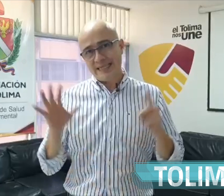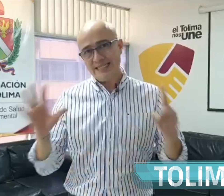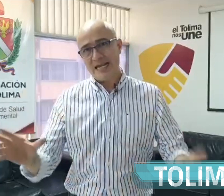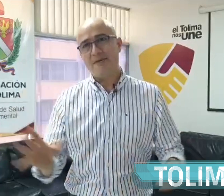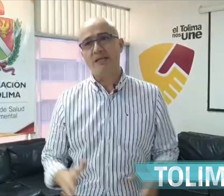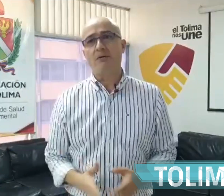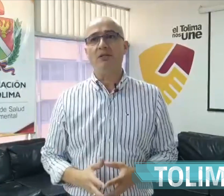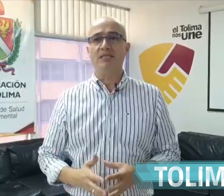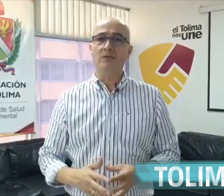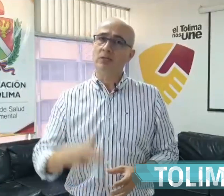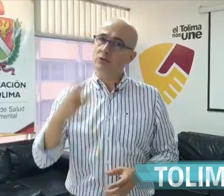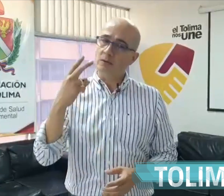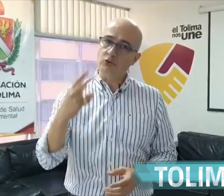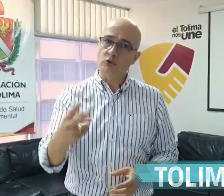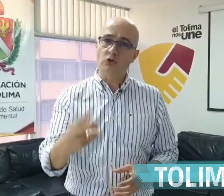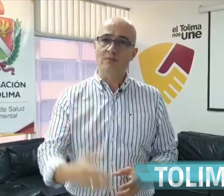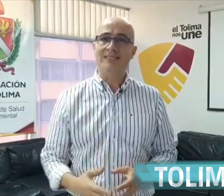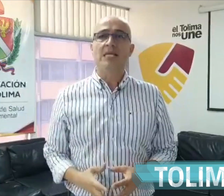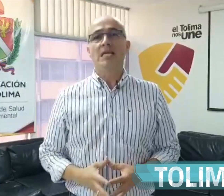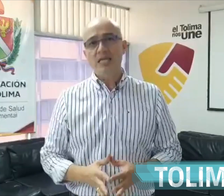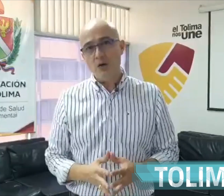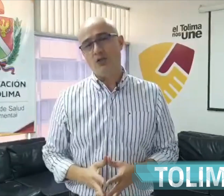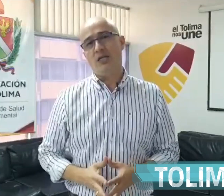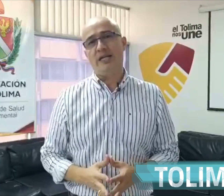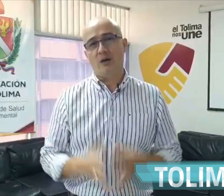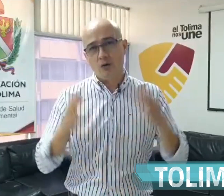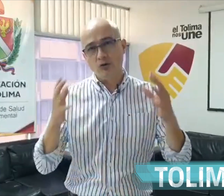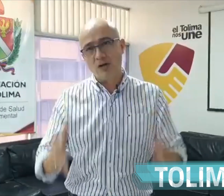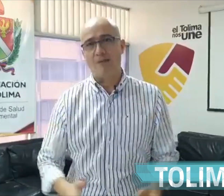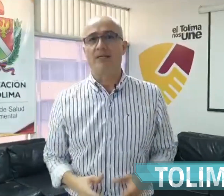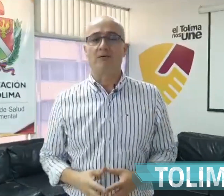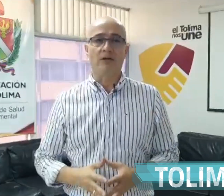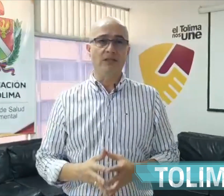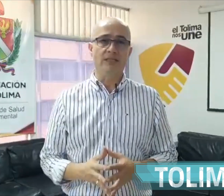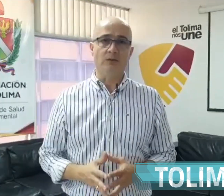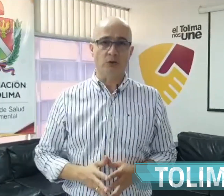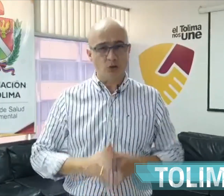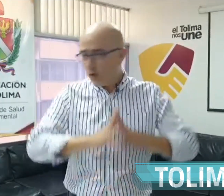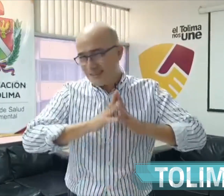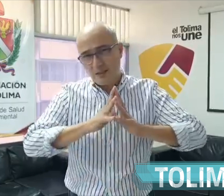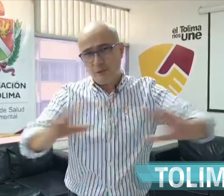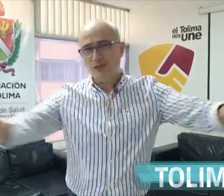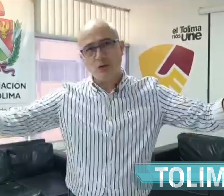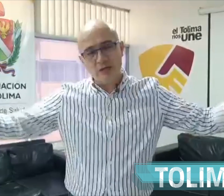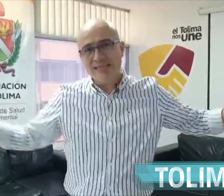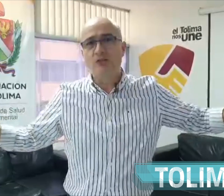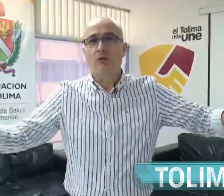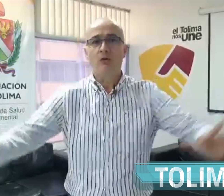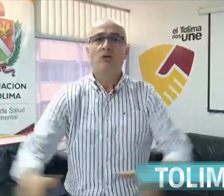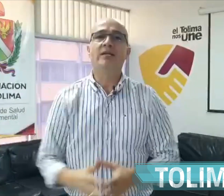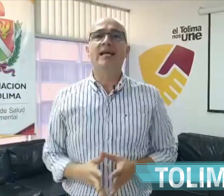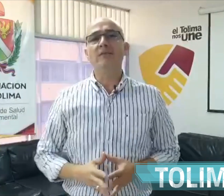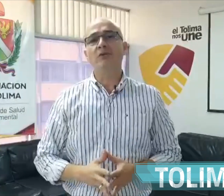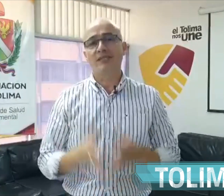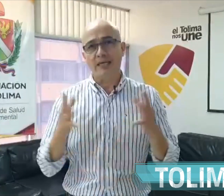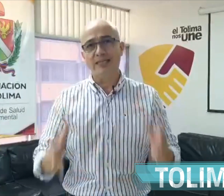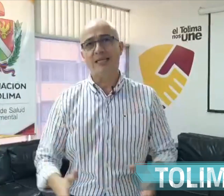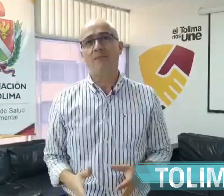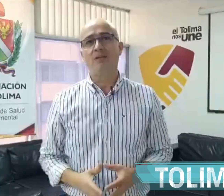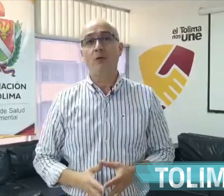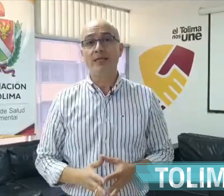tenía 6 camas de cuidados intensivos, le ayudamos con 2 más y hoy tiene 8 camas de cuidados intensivos. Todo este esfuerzo inmenso con